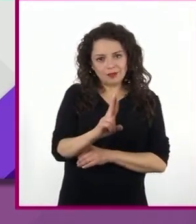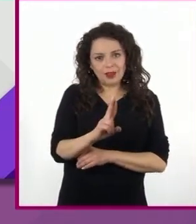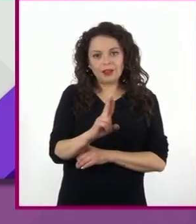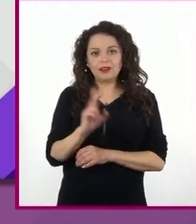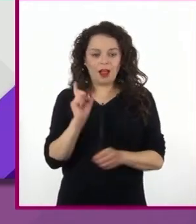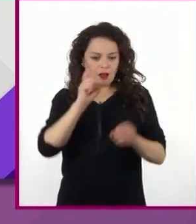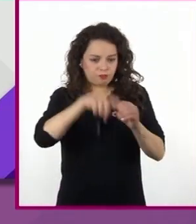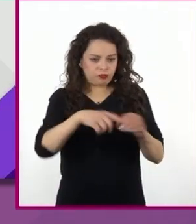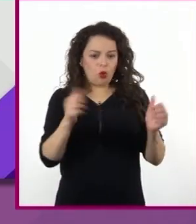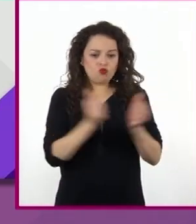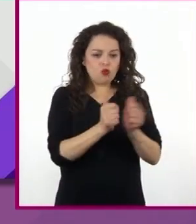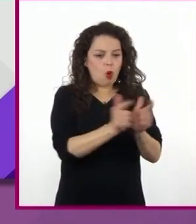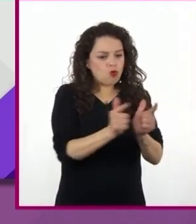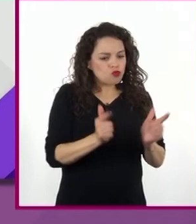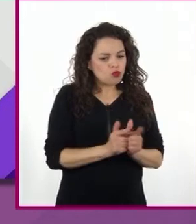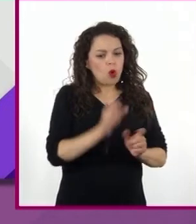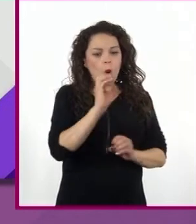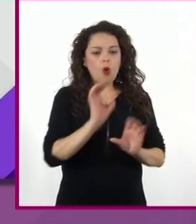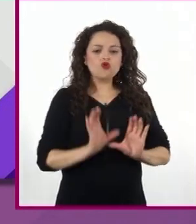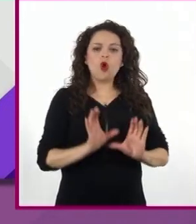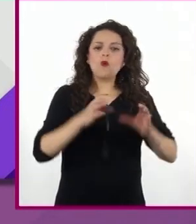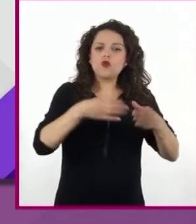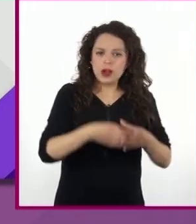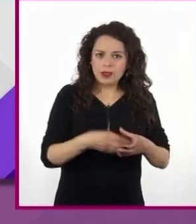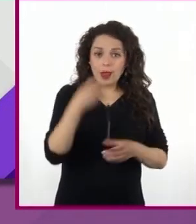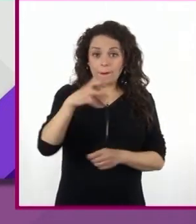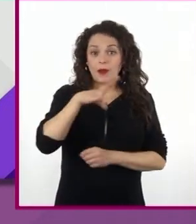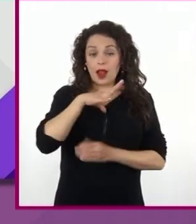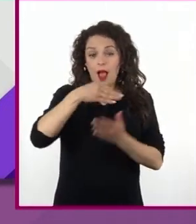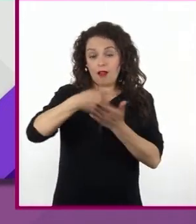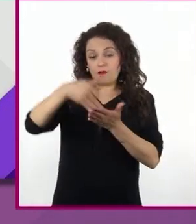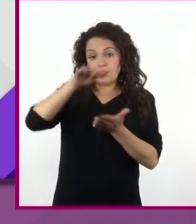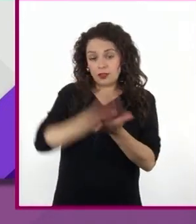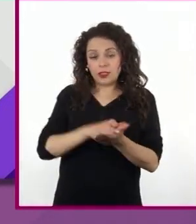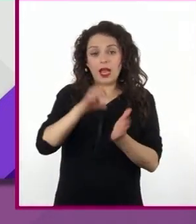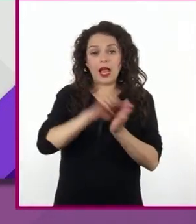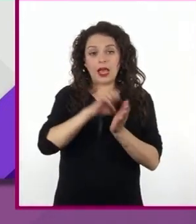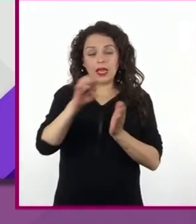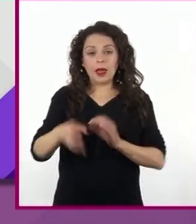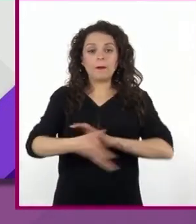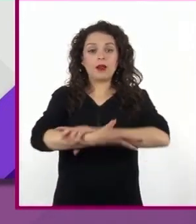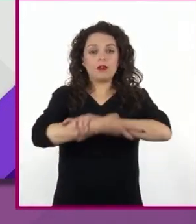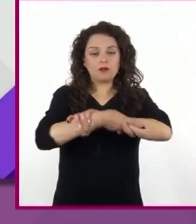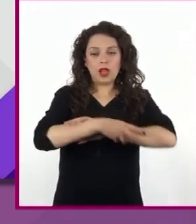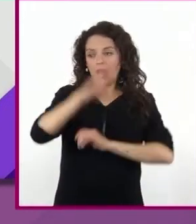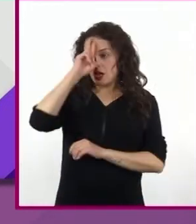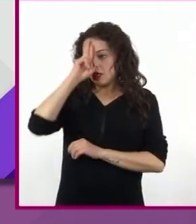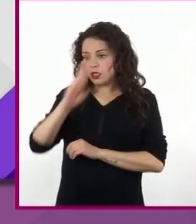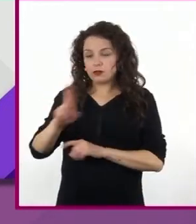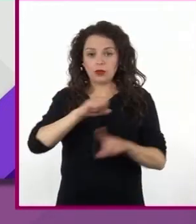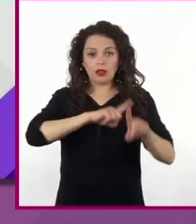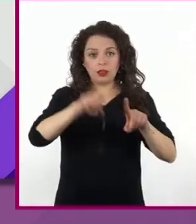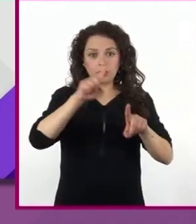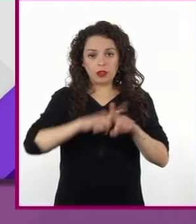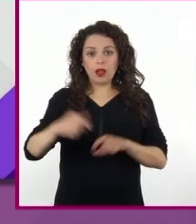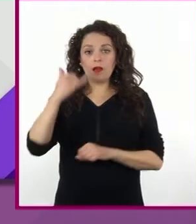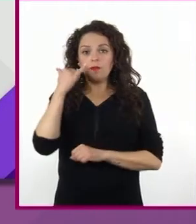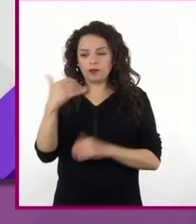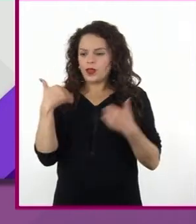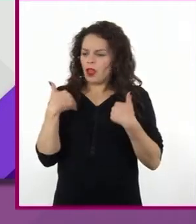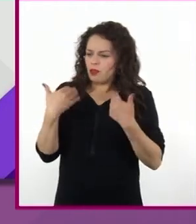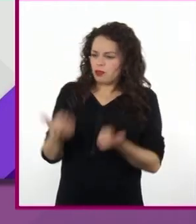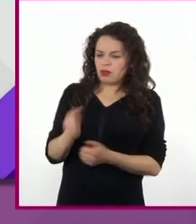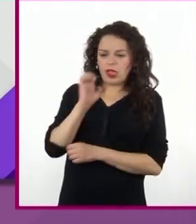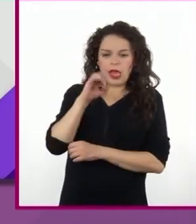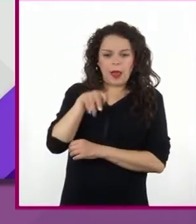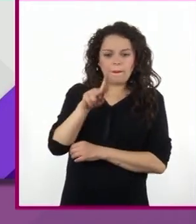o comunidad. Para ello se emplean valores como la solidaridad, el respeto a la diversidad y la empatía.